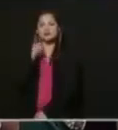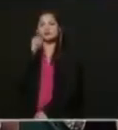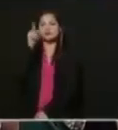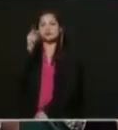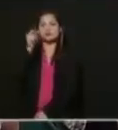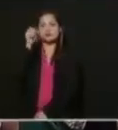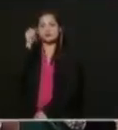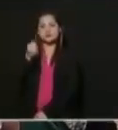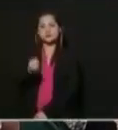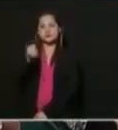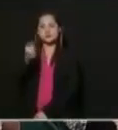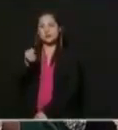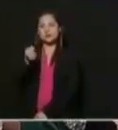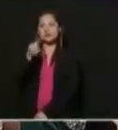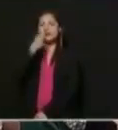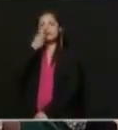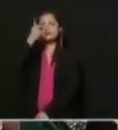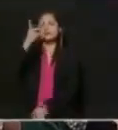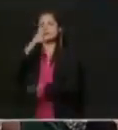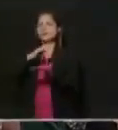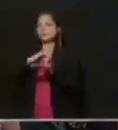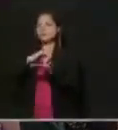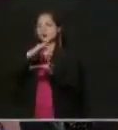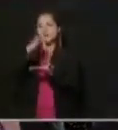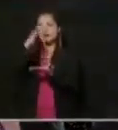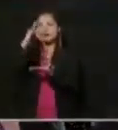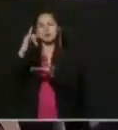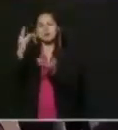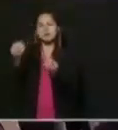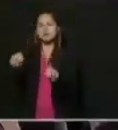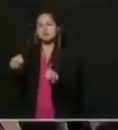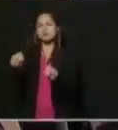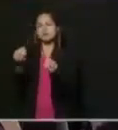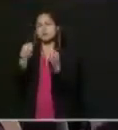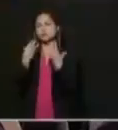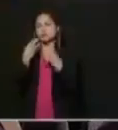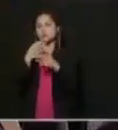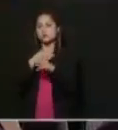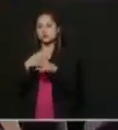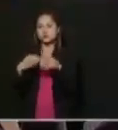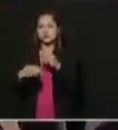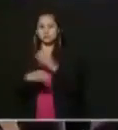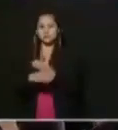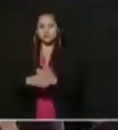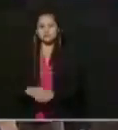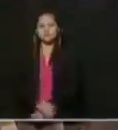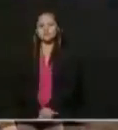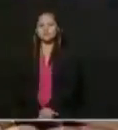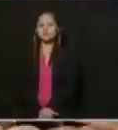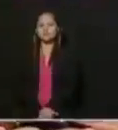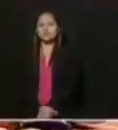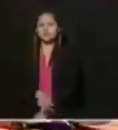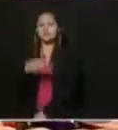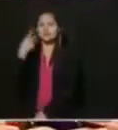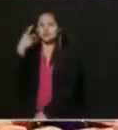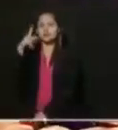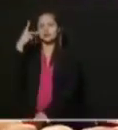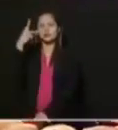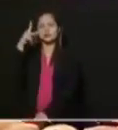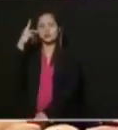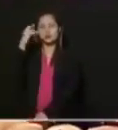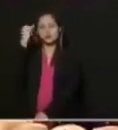gracias por los dones que recibimos. Por los dones que recibimos. Producto de tu generosa